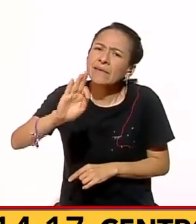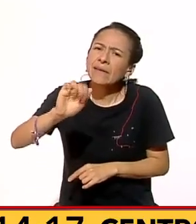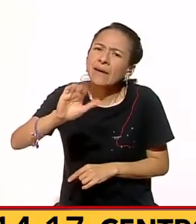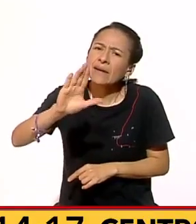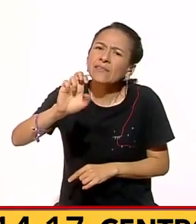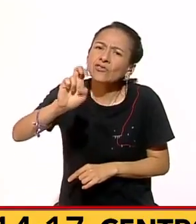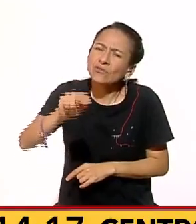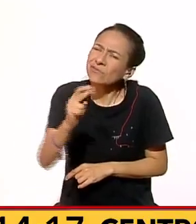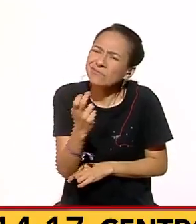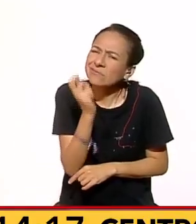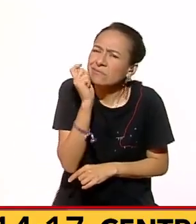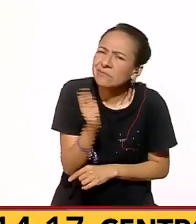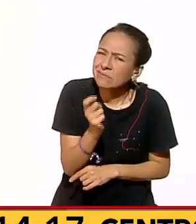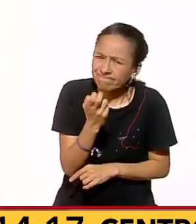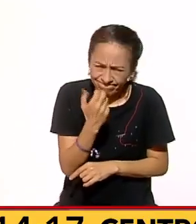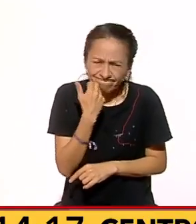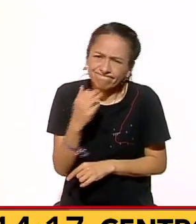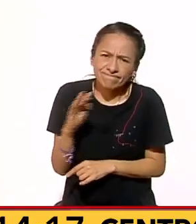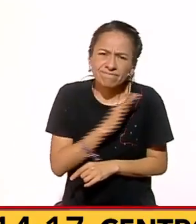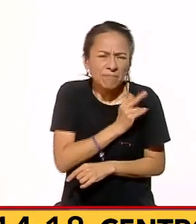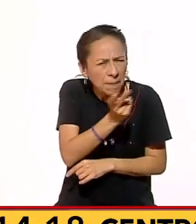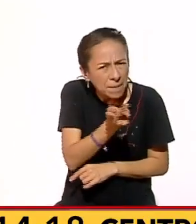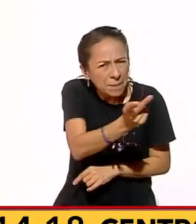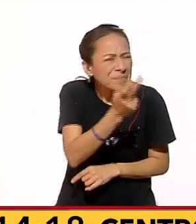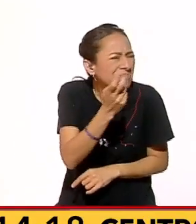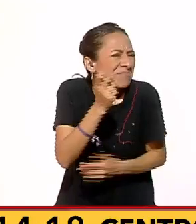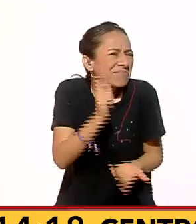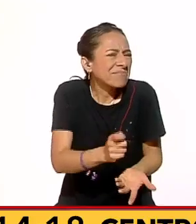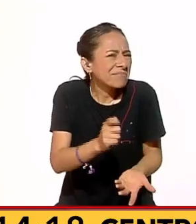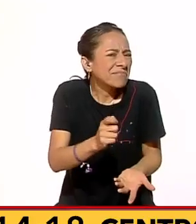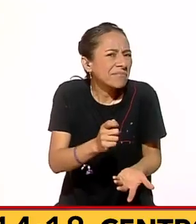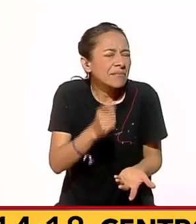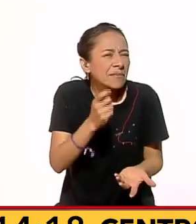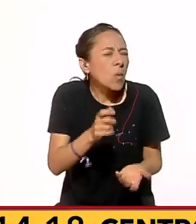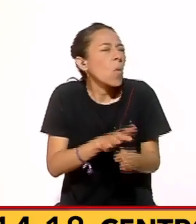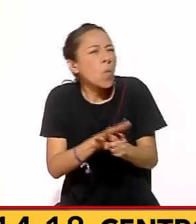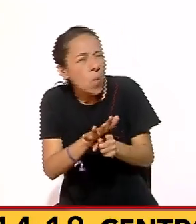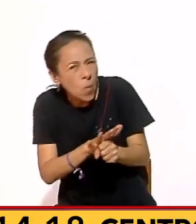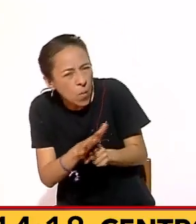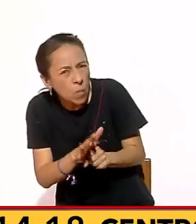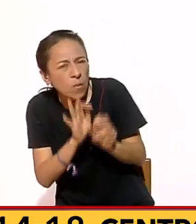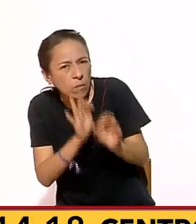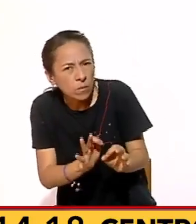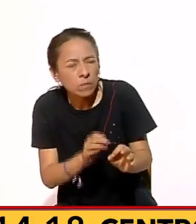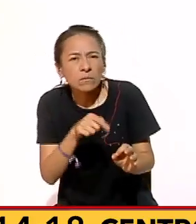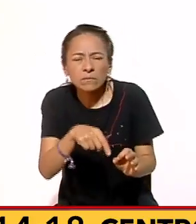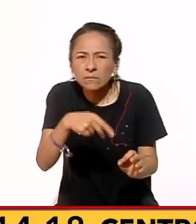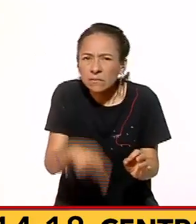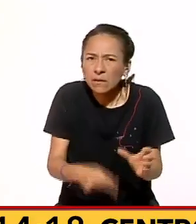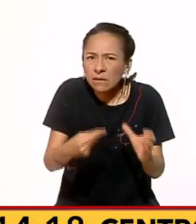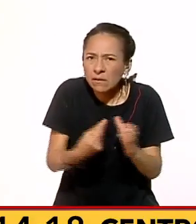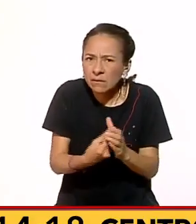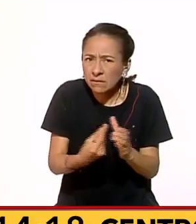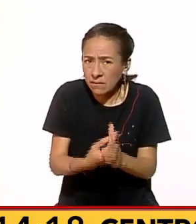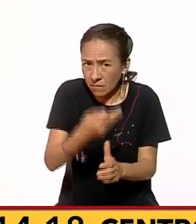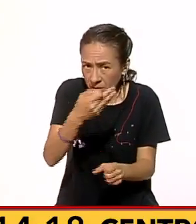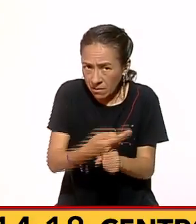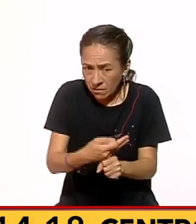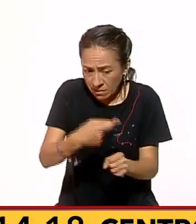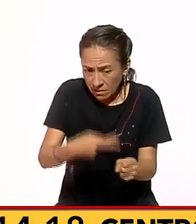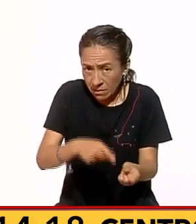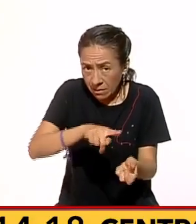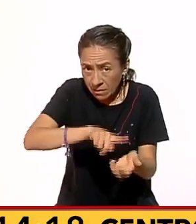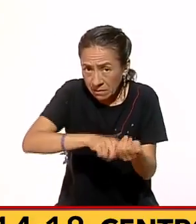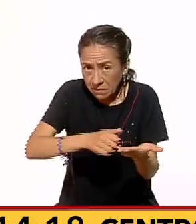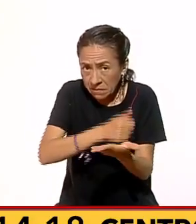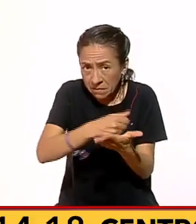yo quisiera preguntarle, ¿qué es este fenómeno y qué tipo de gentrificación en particular es la que estamos viendo aquí en la Ciudad